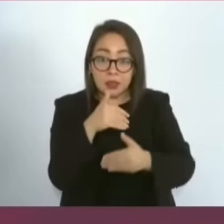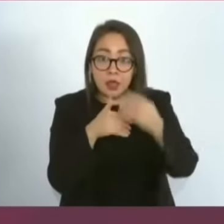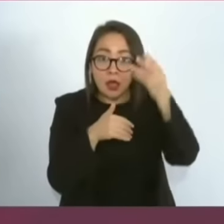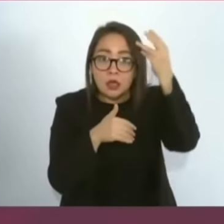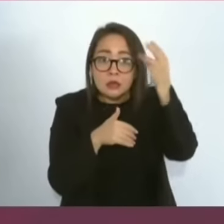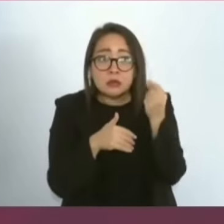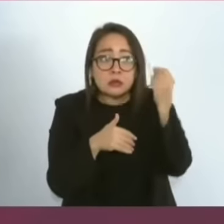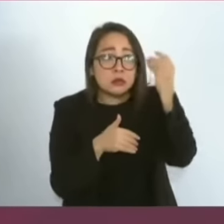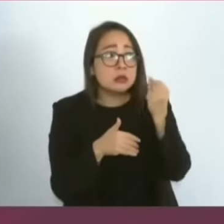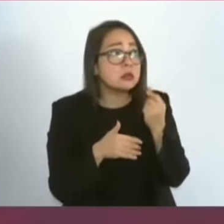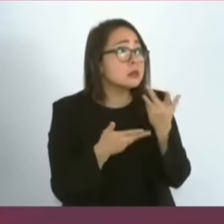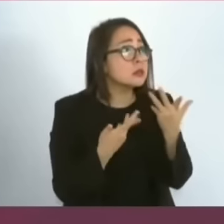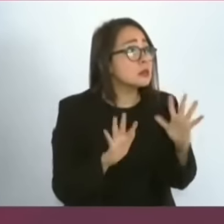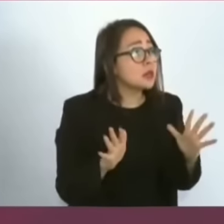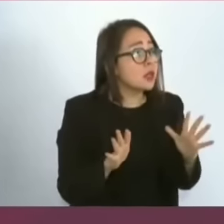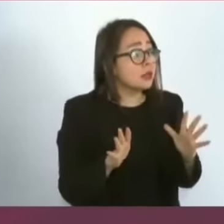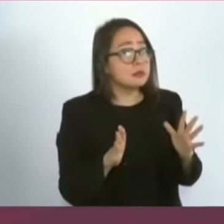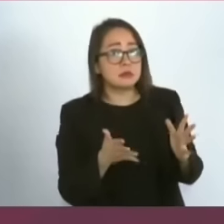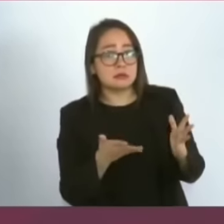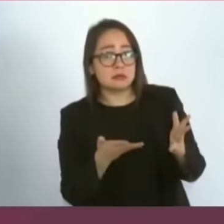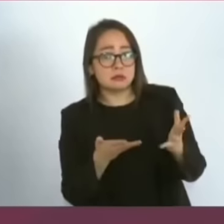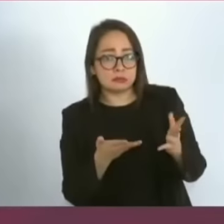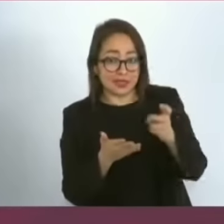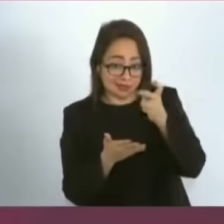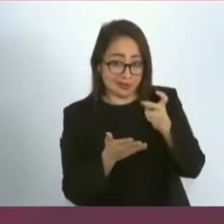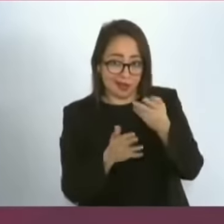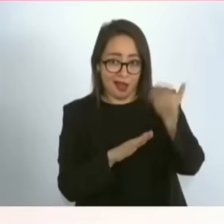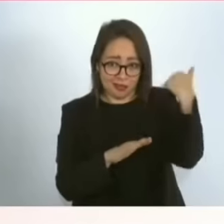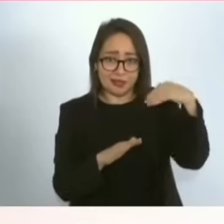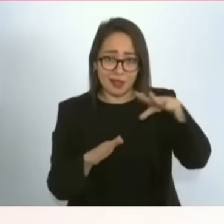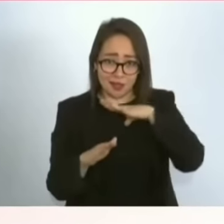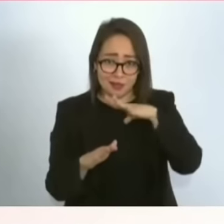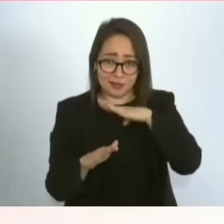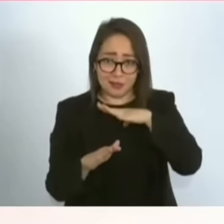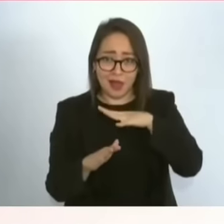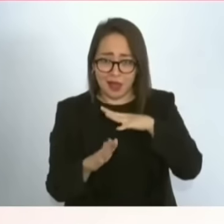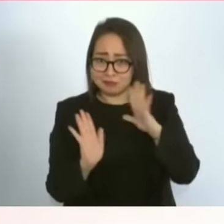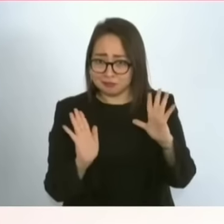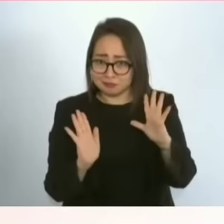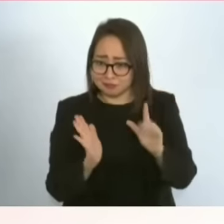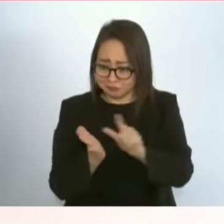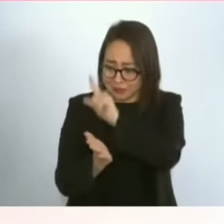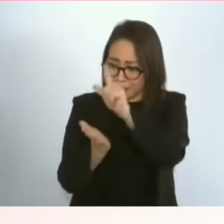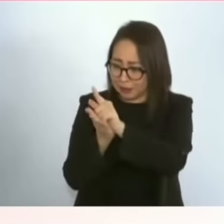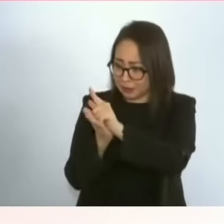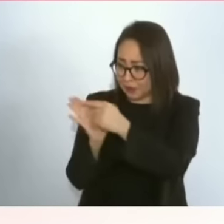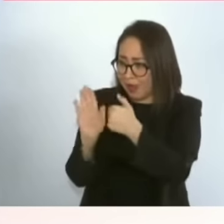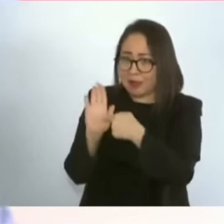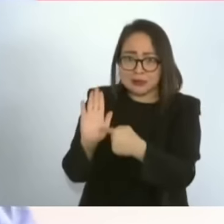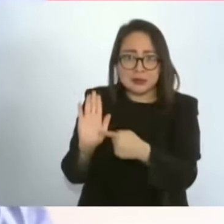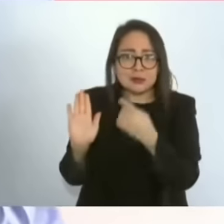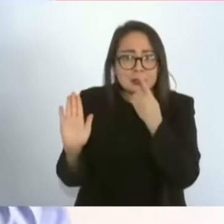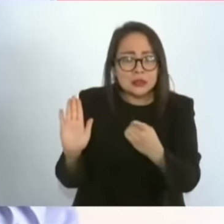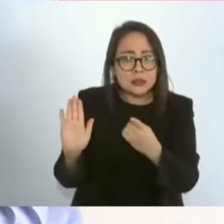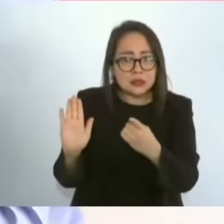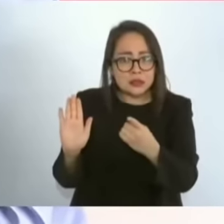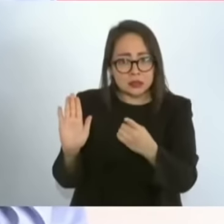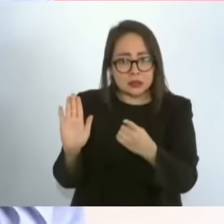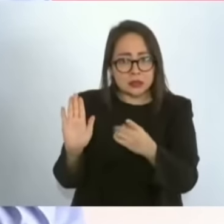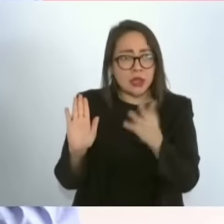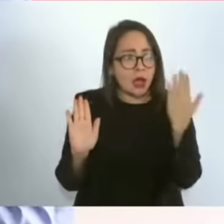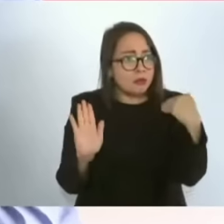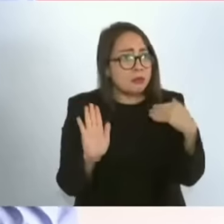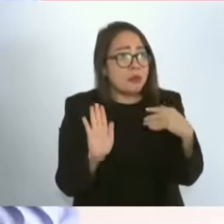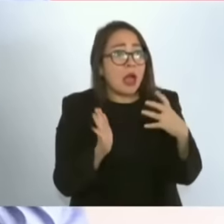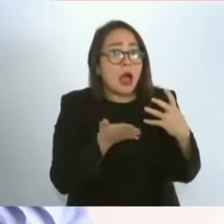recibe, porque así está esa reforma, su salario cuando estaba en activo, sino